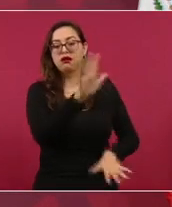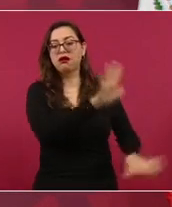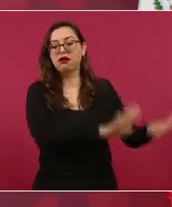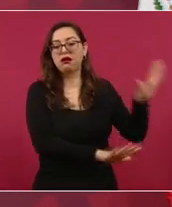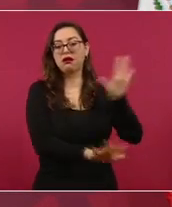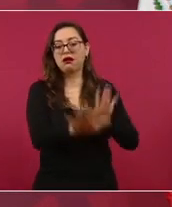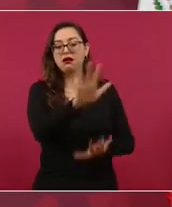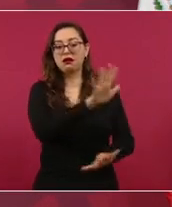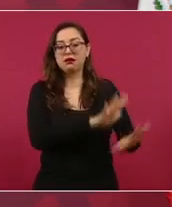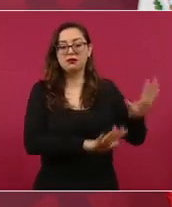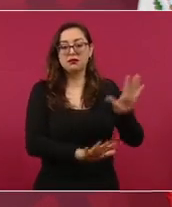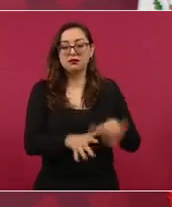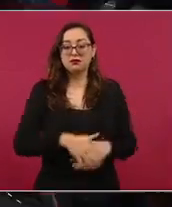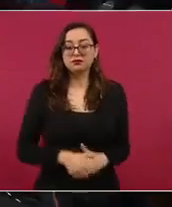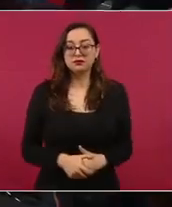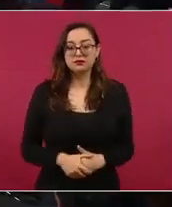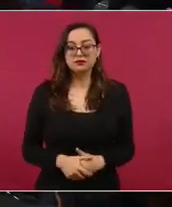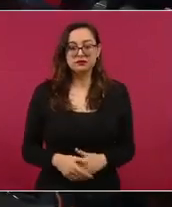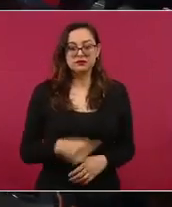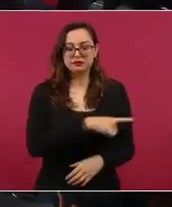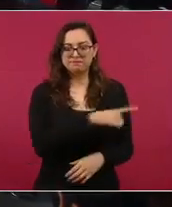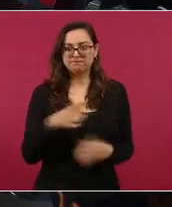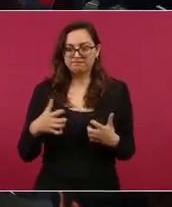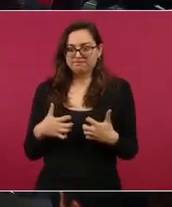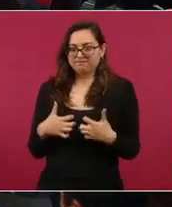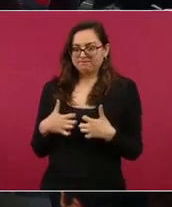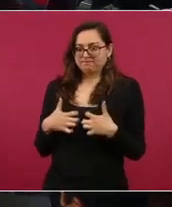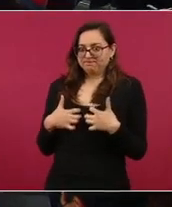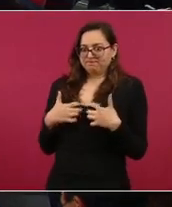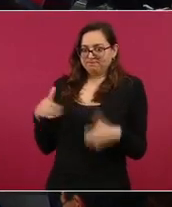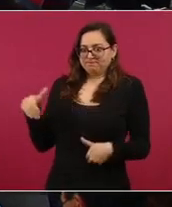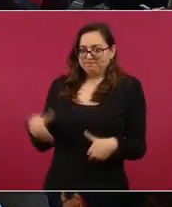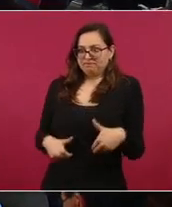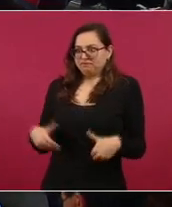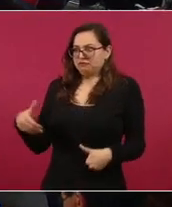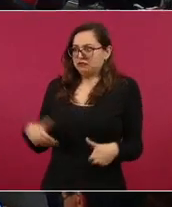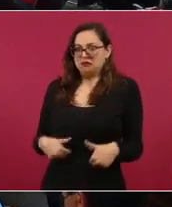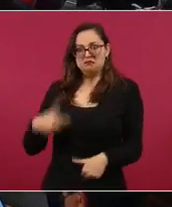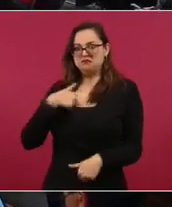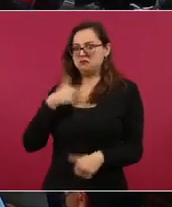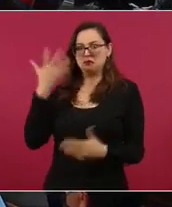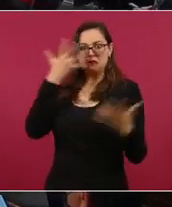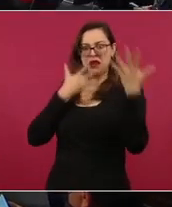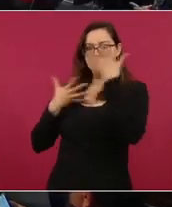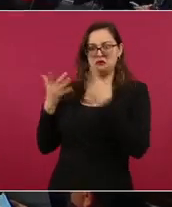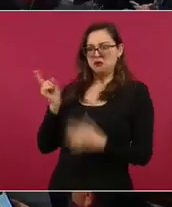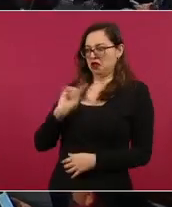Hay algunos que no les gusta que yo diga eso, pero sí, los manipularon,